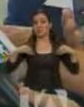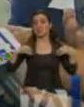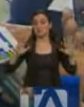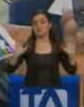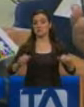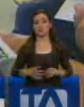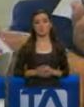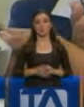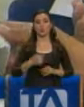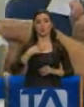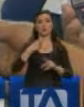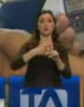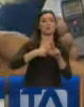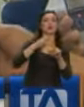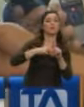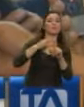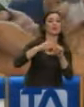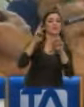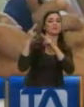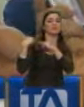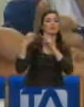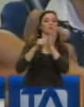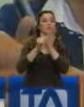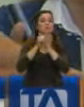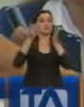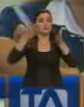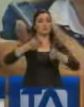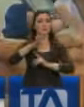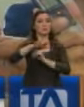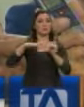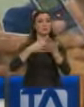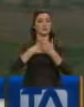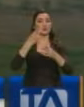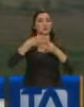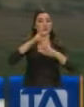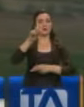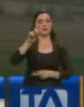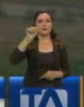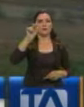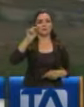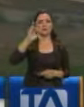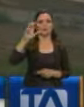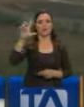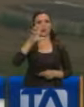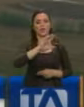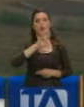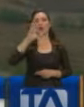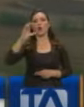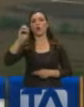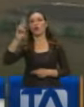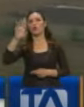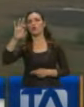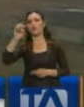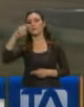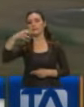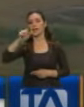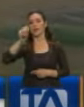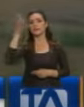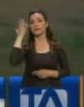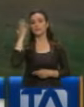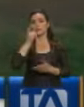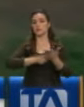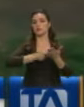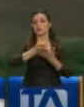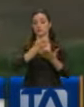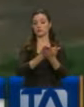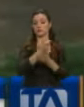Que lleva solo 2 meses en el cargo, nos recuerda el ministro del Ambiente, Daniel Ortega. Pero reconoce que en aquella época, cuando se firmó el contrato para la